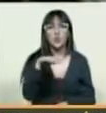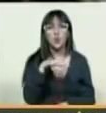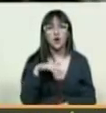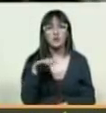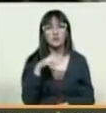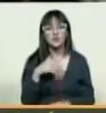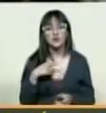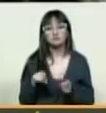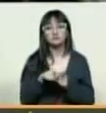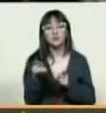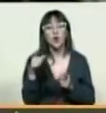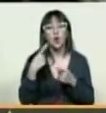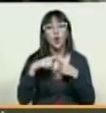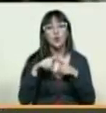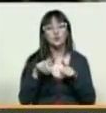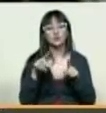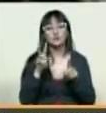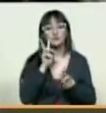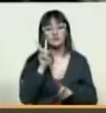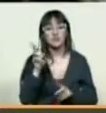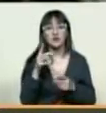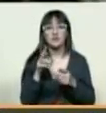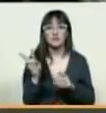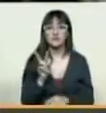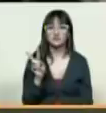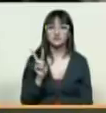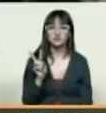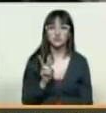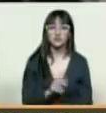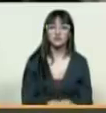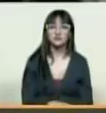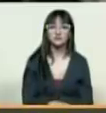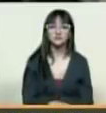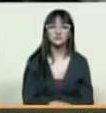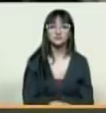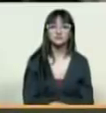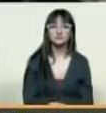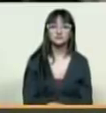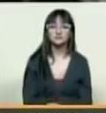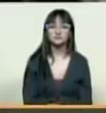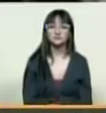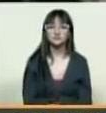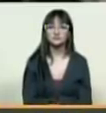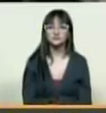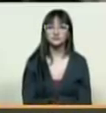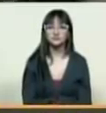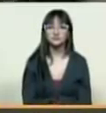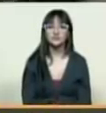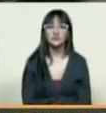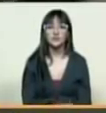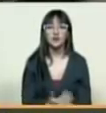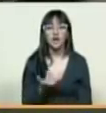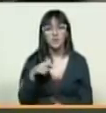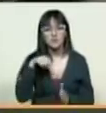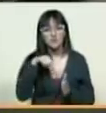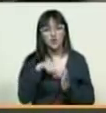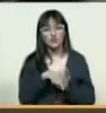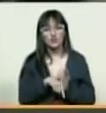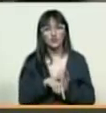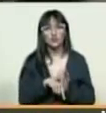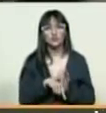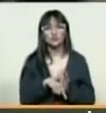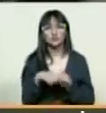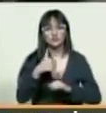intentan desviar la mirada hacia Venezuela. Otros sí, también tienen un profundo apego a